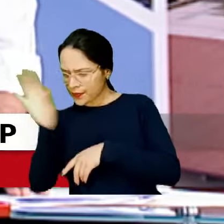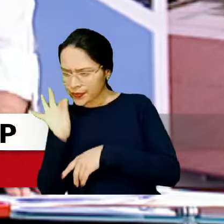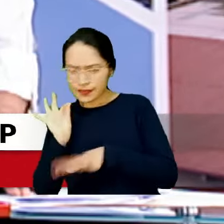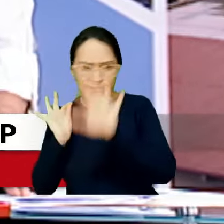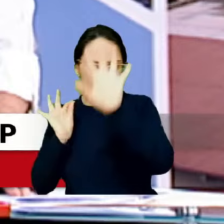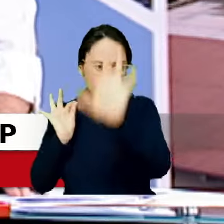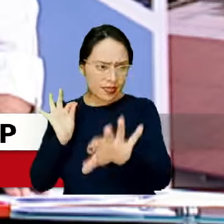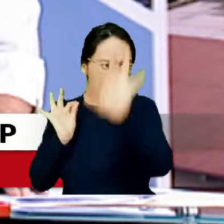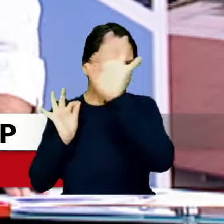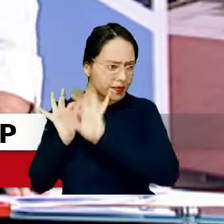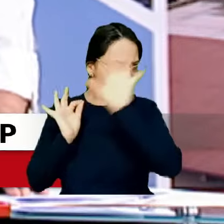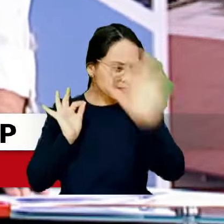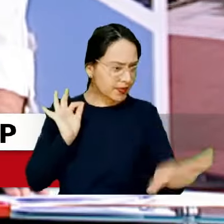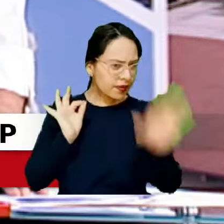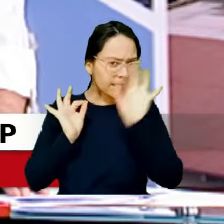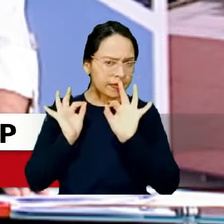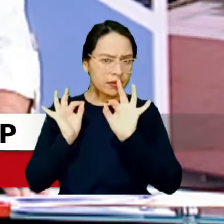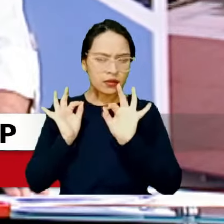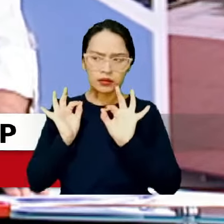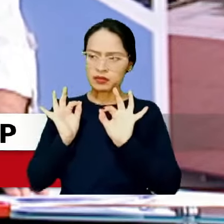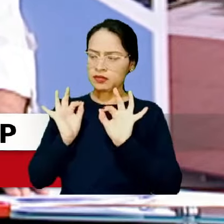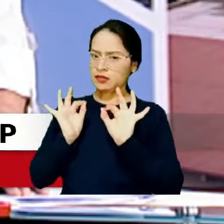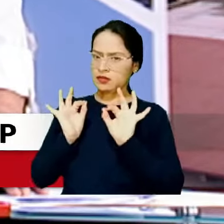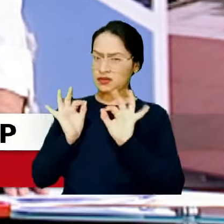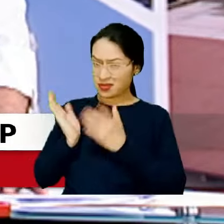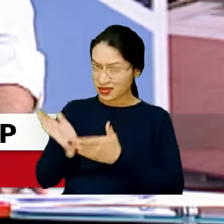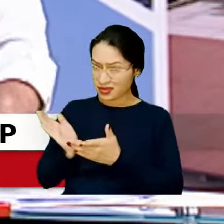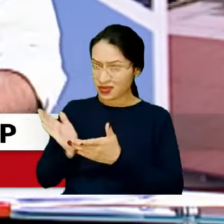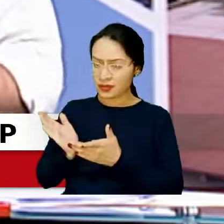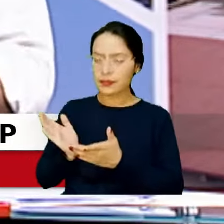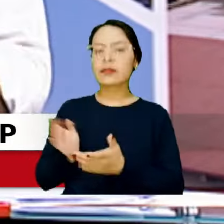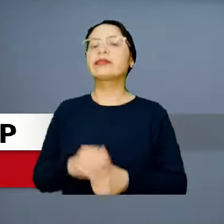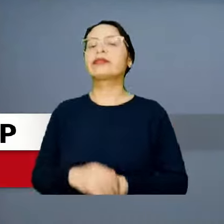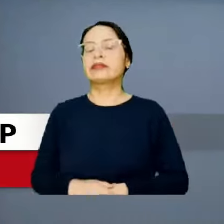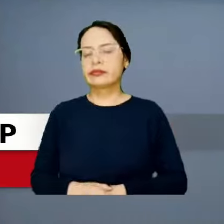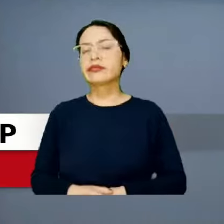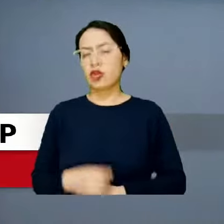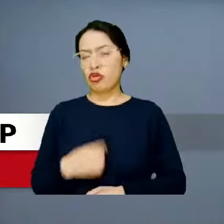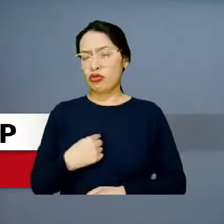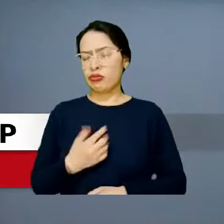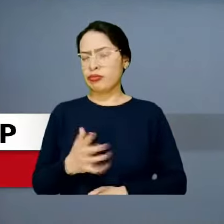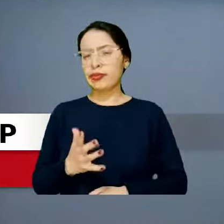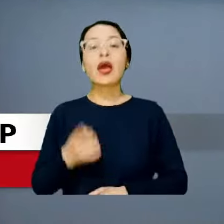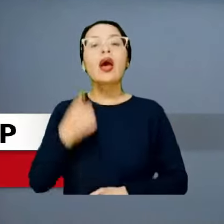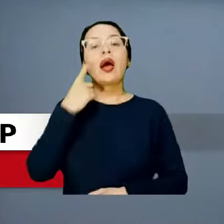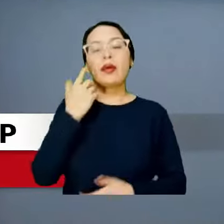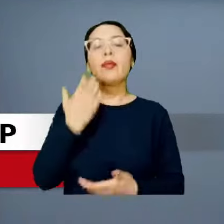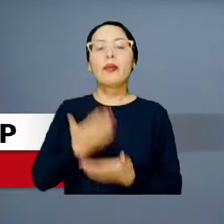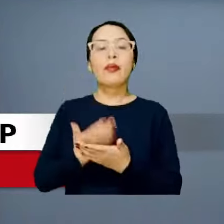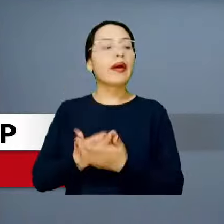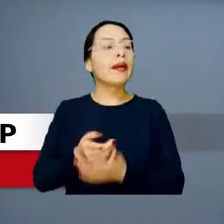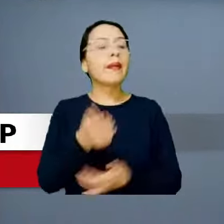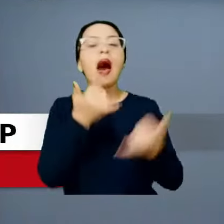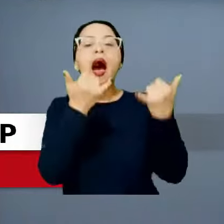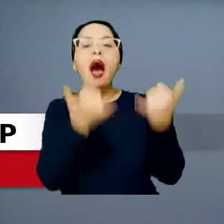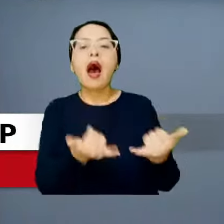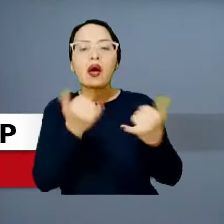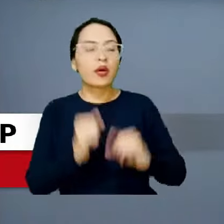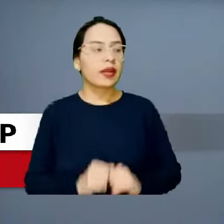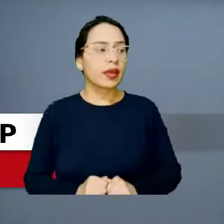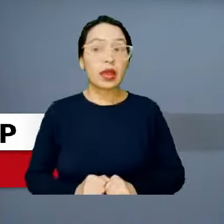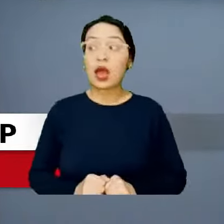directa, pero esto que están haciendo, que voy a revelarles este momento a ustedes... Estos son documentos comprobados que usted nos está ahí dejando. 100%. Comprobados, con